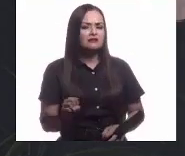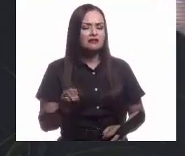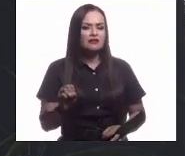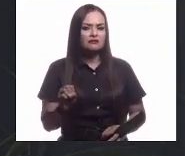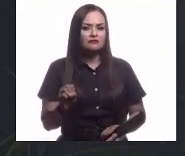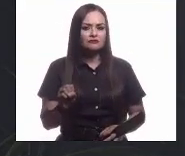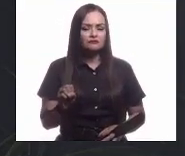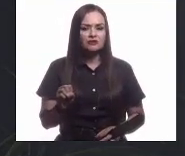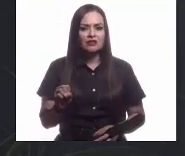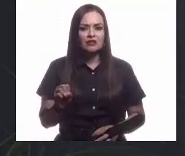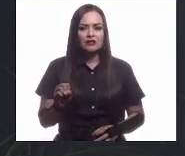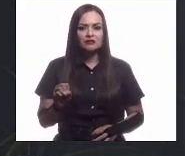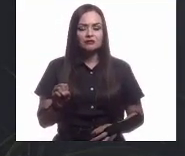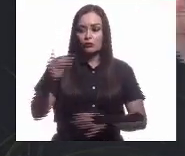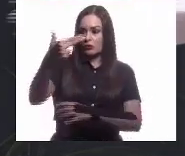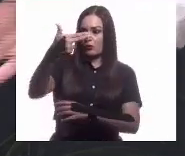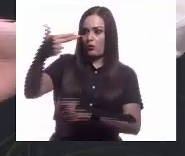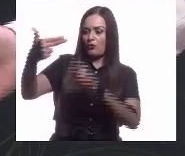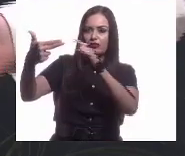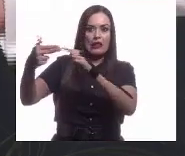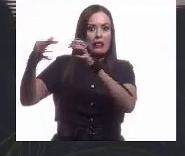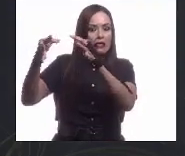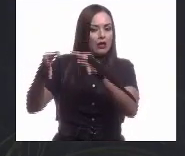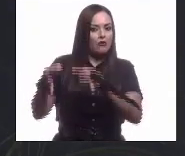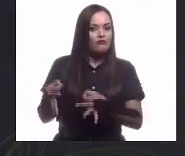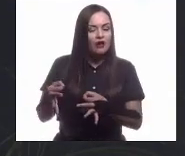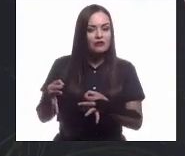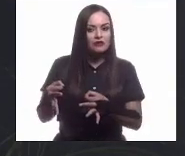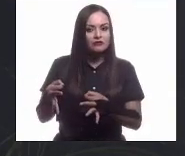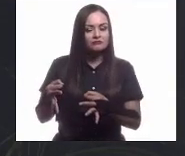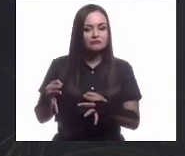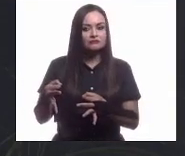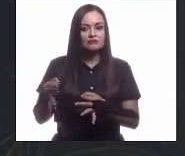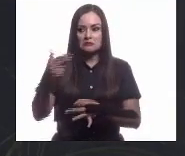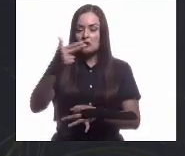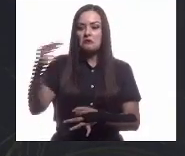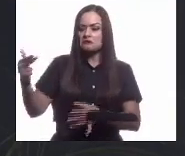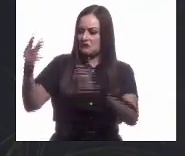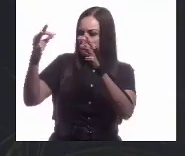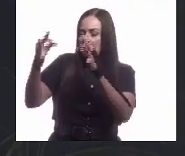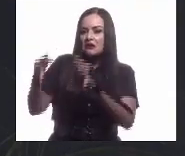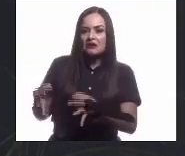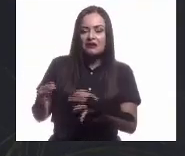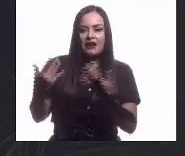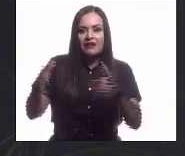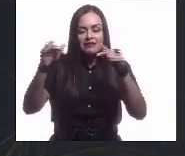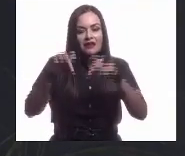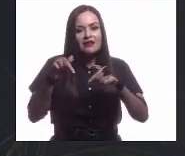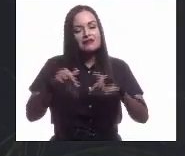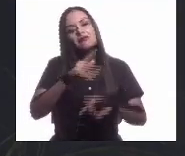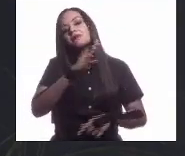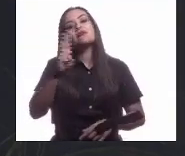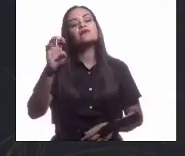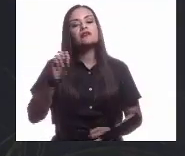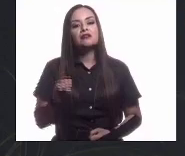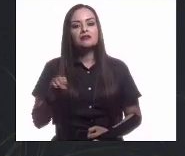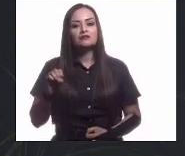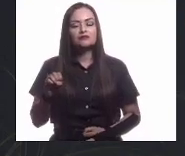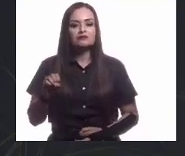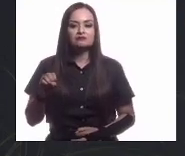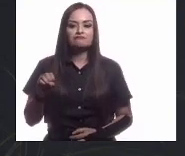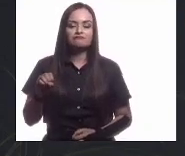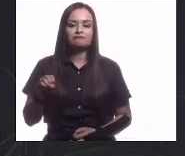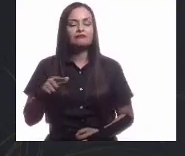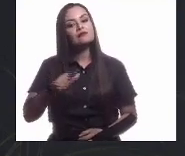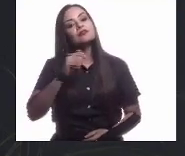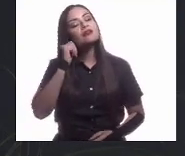marcas más prestigiadas en hotelería y las pocas que faltan ahí vienen, están en construcción y abrirán aquí muy pronto sus puertas. En